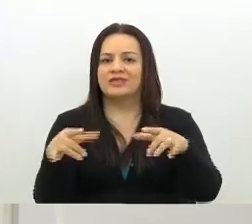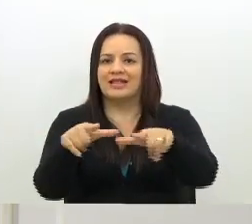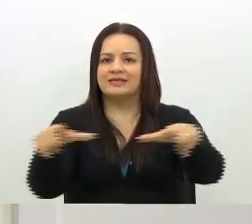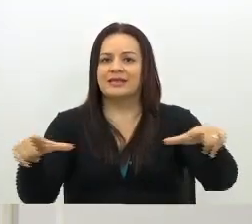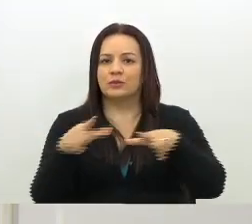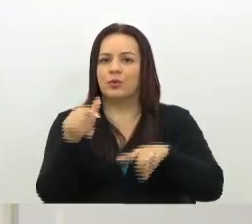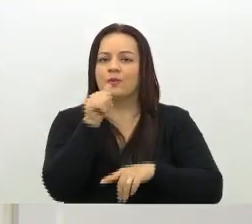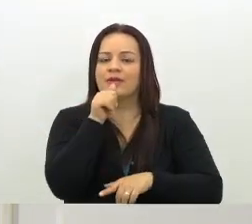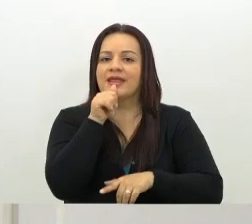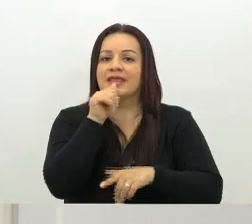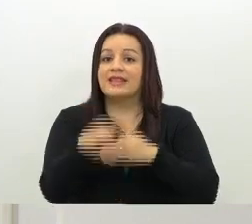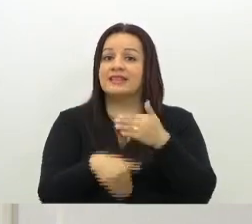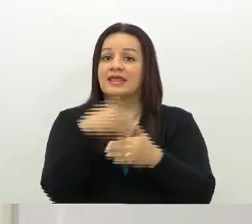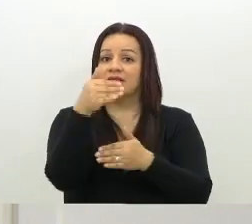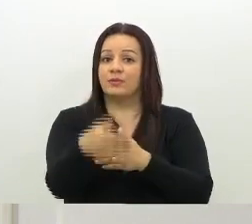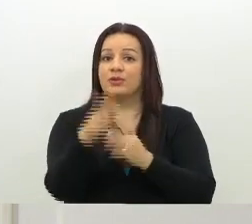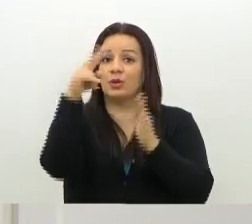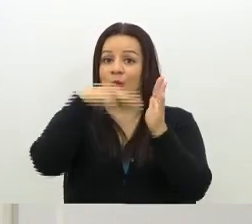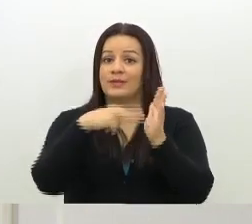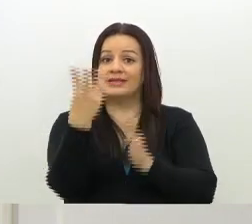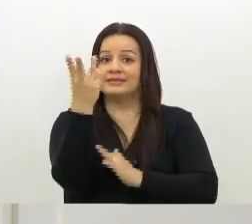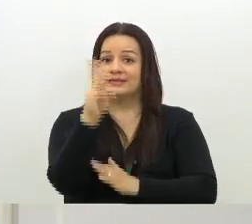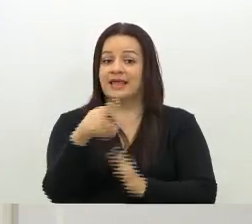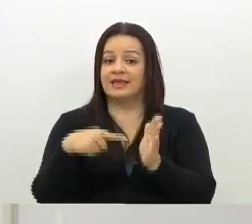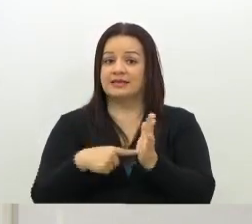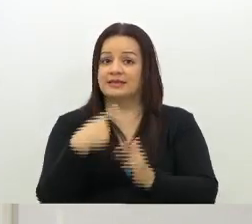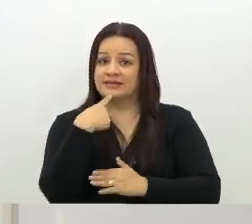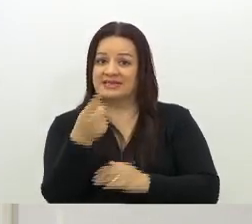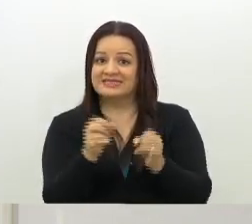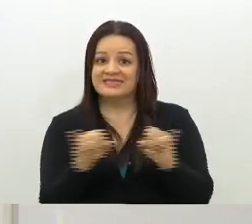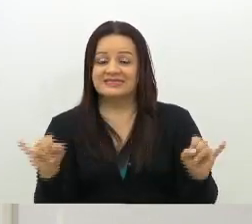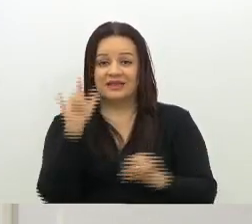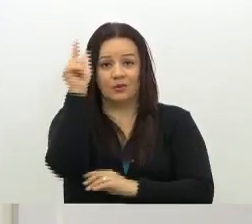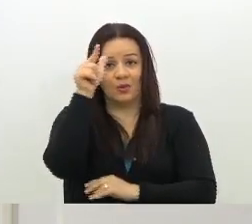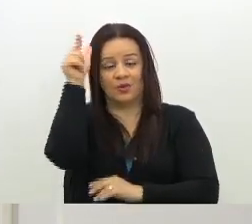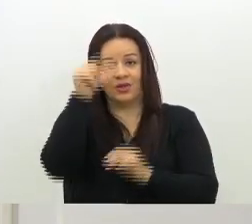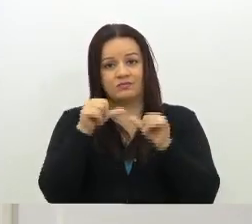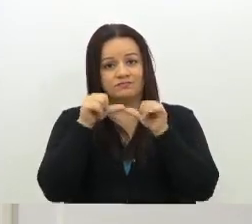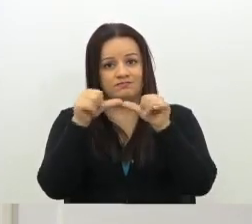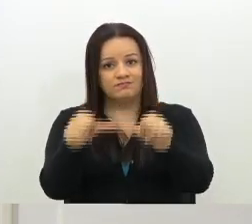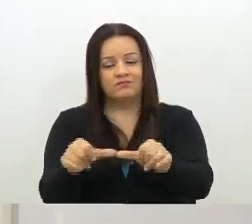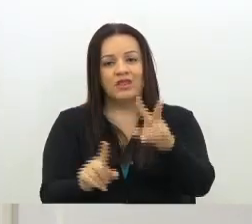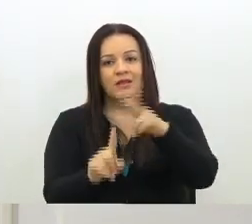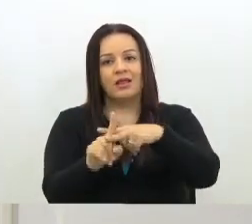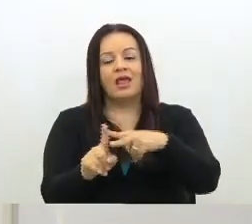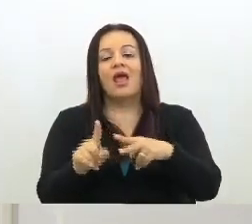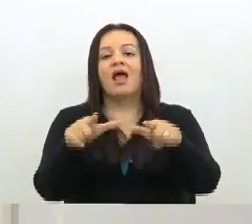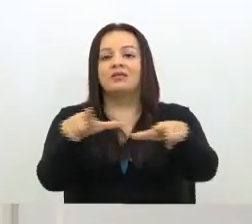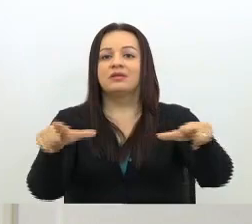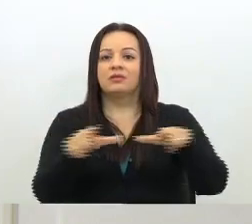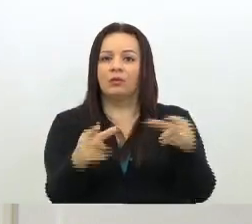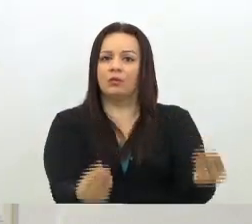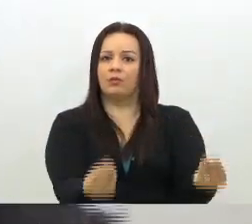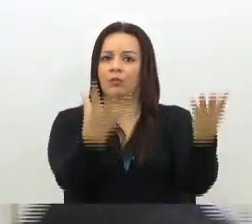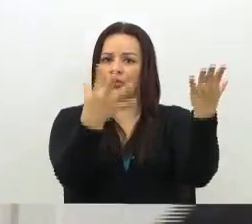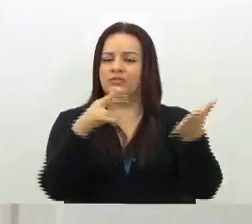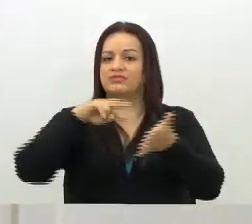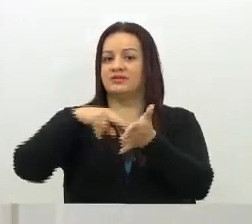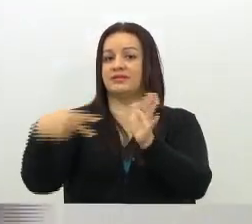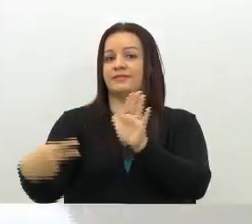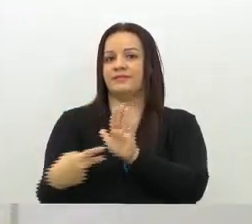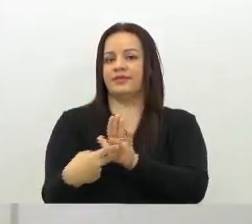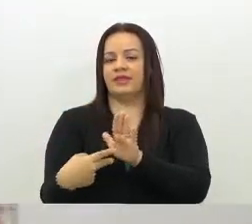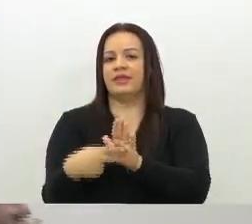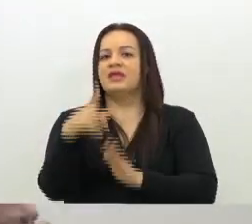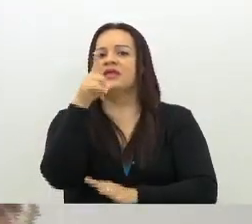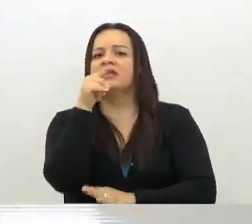después de 2016, esta sentencia, sin ninguna lógica, se siguió aplicando al sector público. Es decir, quien